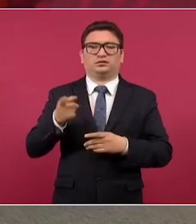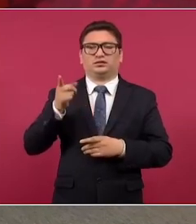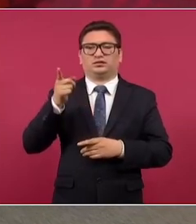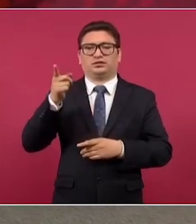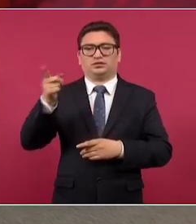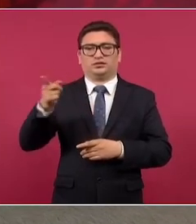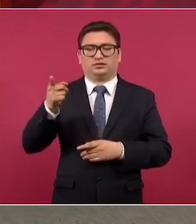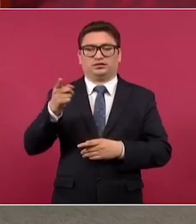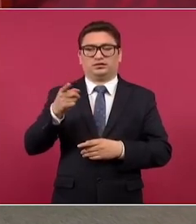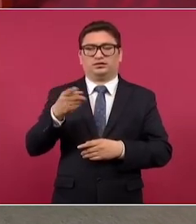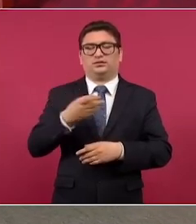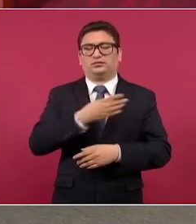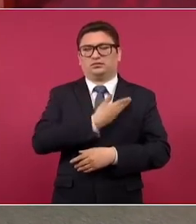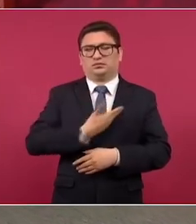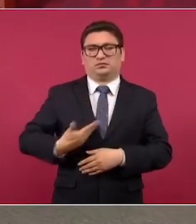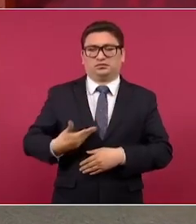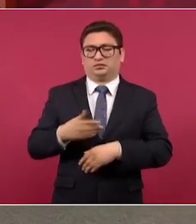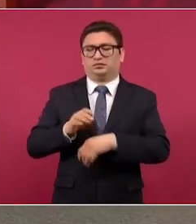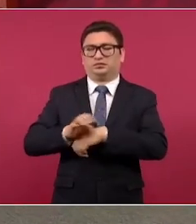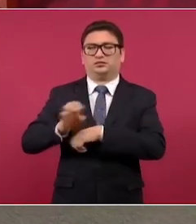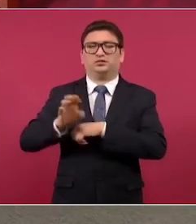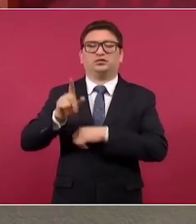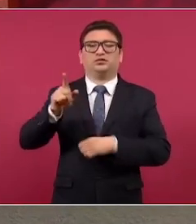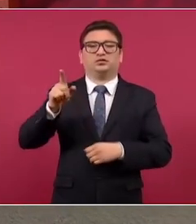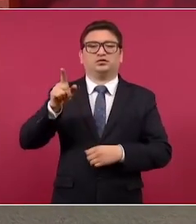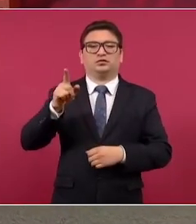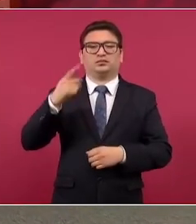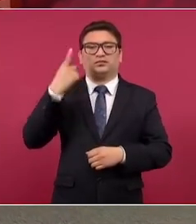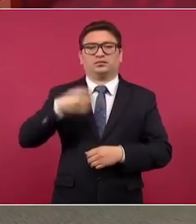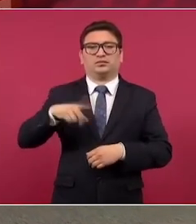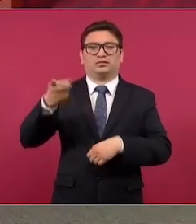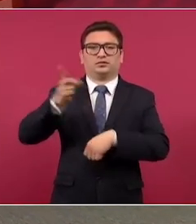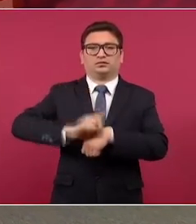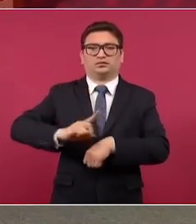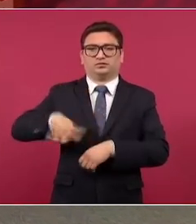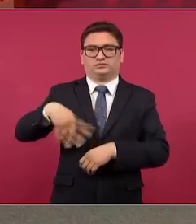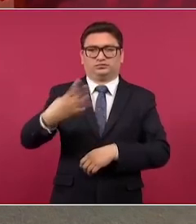el presidente de Ecuador. Esto para el día 14